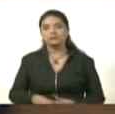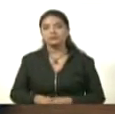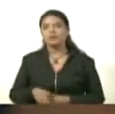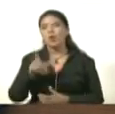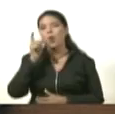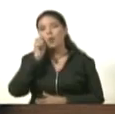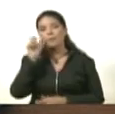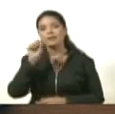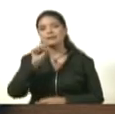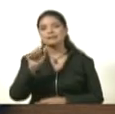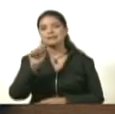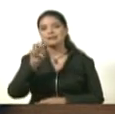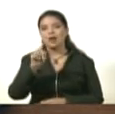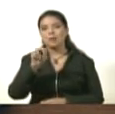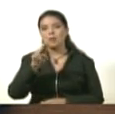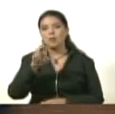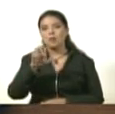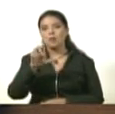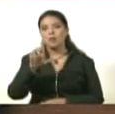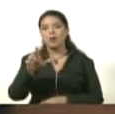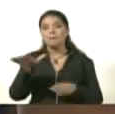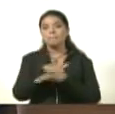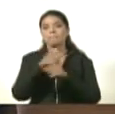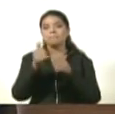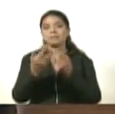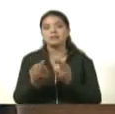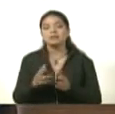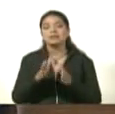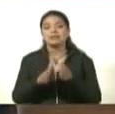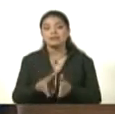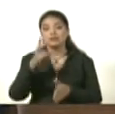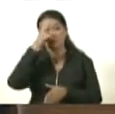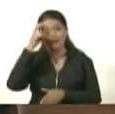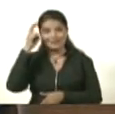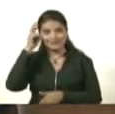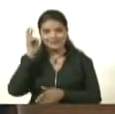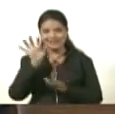Samuel Moncada, ministro del Poder Popular para Relaciones Exteriores.